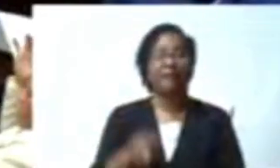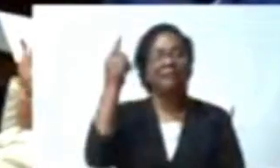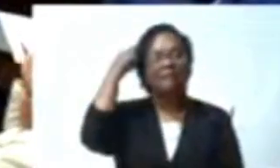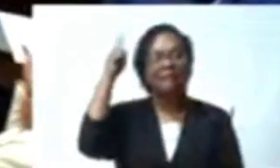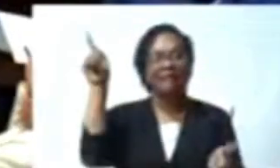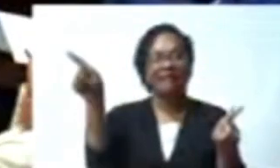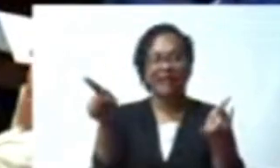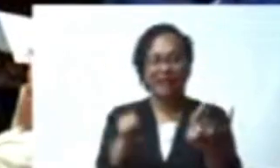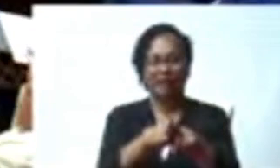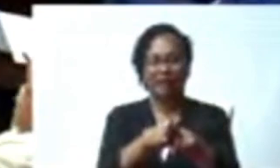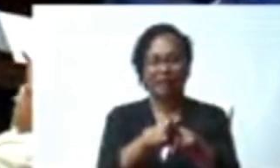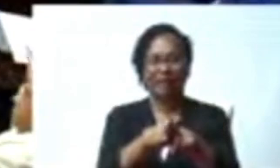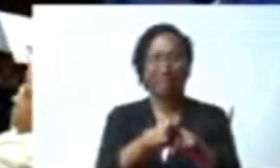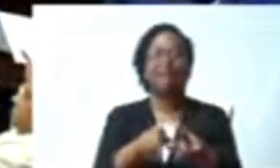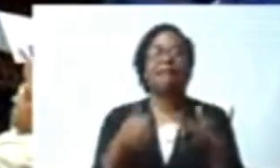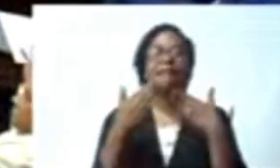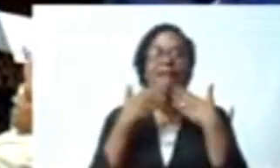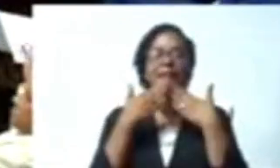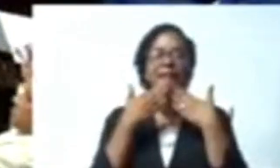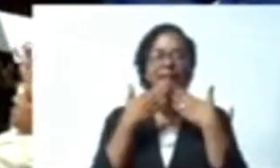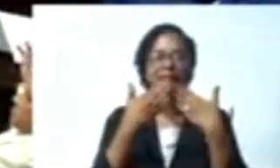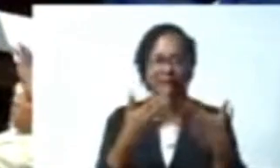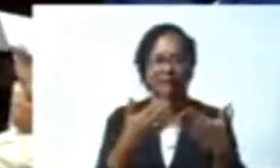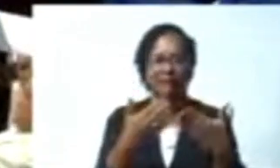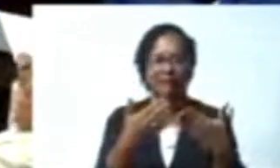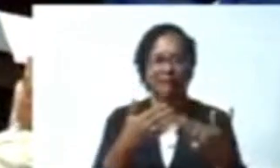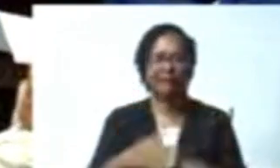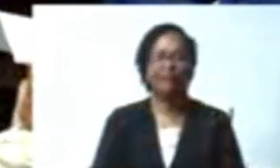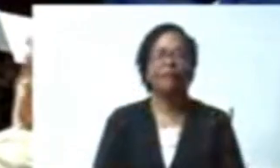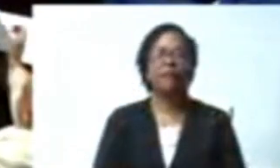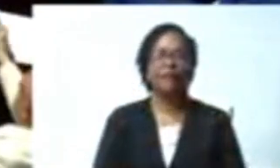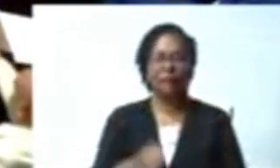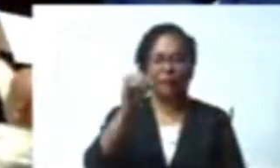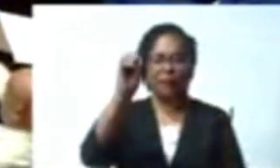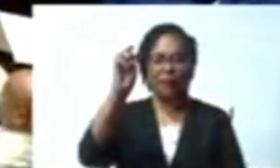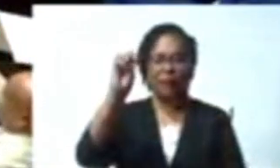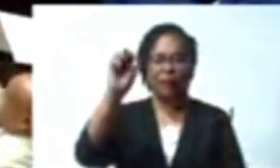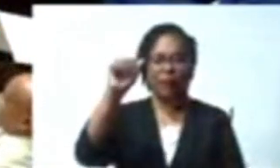Gracias, Omar.